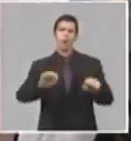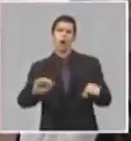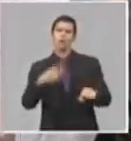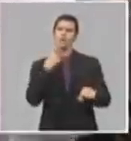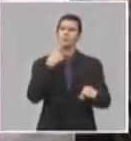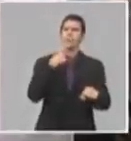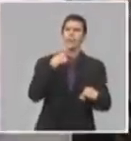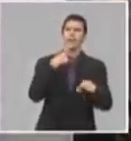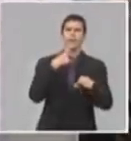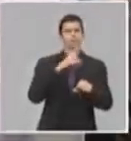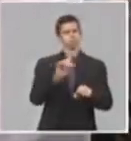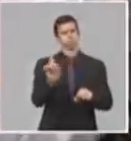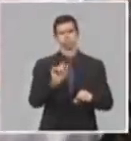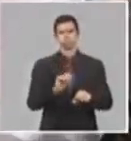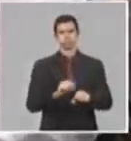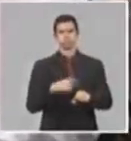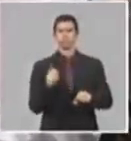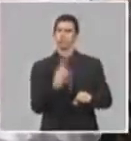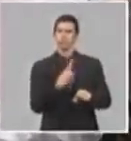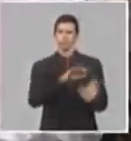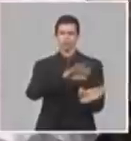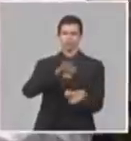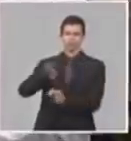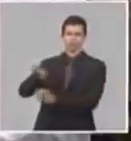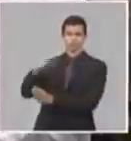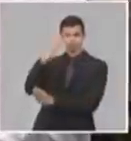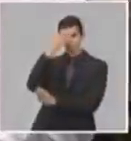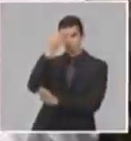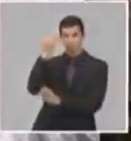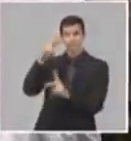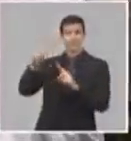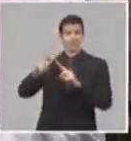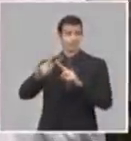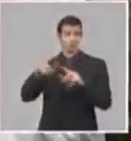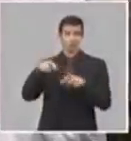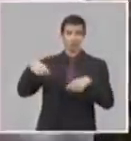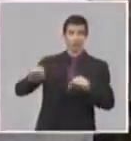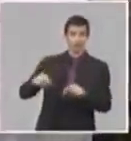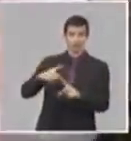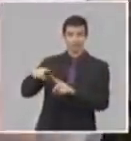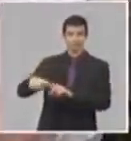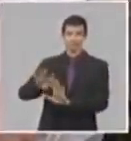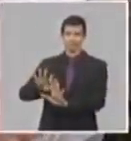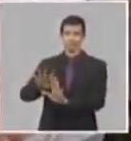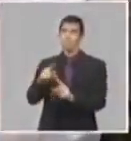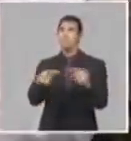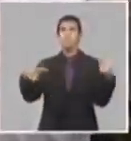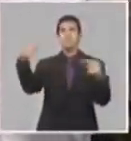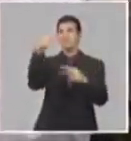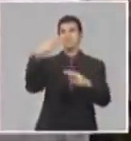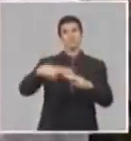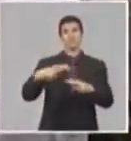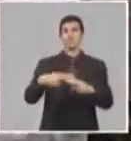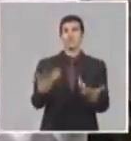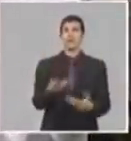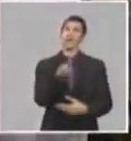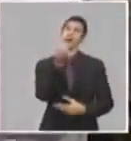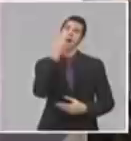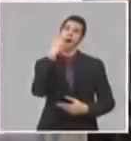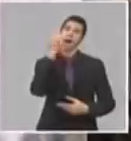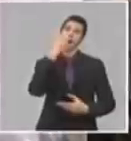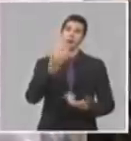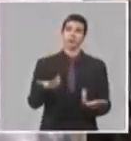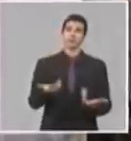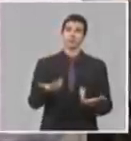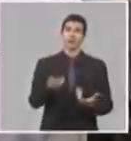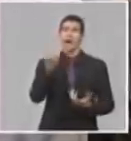las tiendas de CUC, destinarlo a importar alimentos de gama alta y productos aseos de gama alta y venderlo en CUC. Precisamente son una medida para